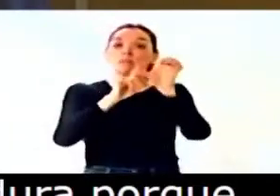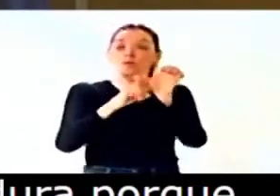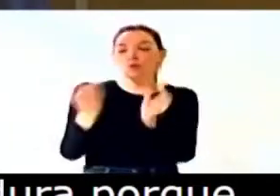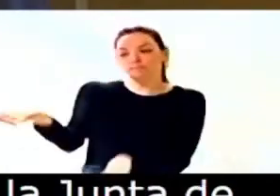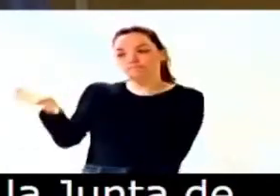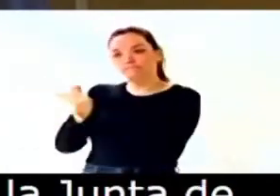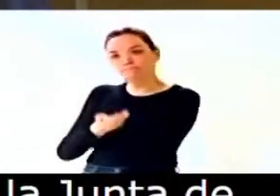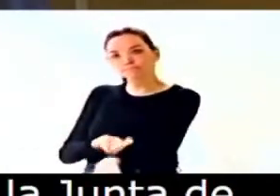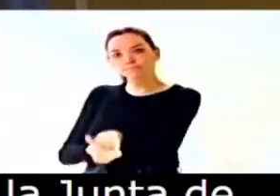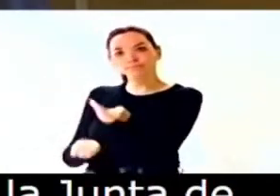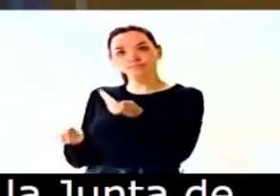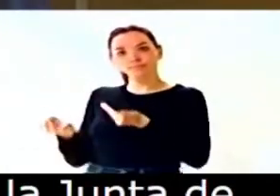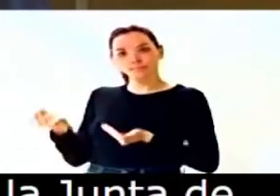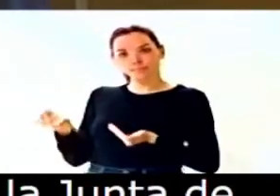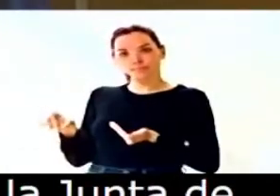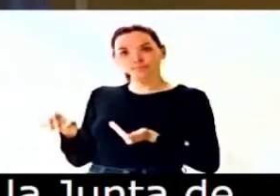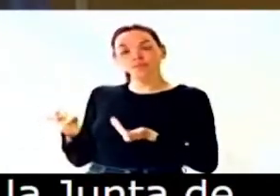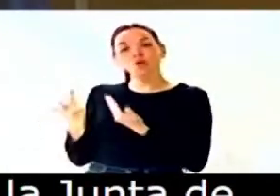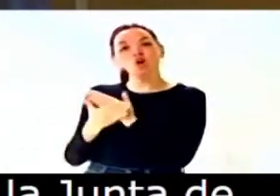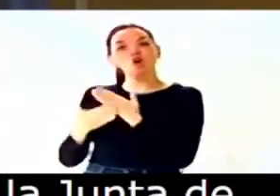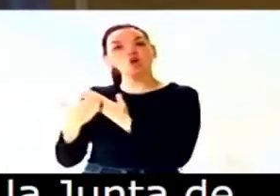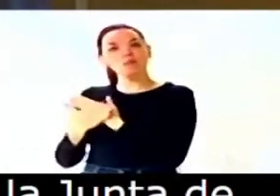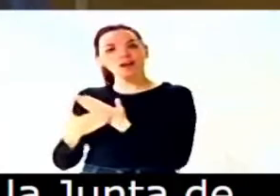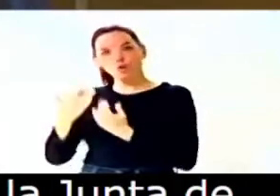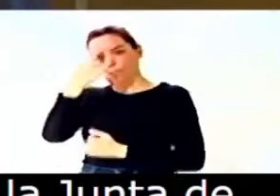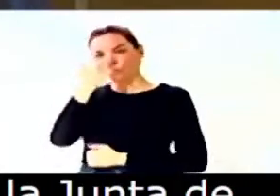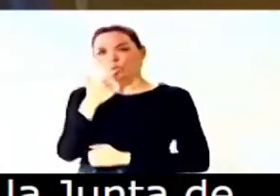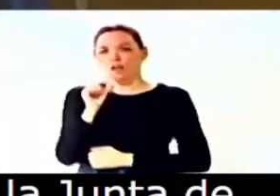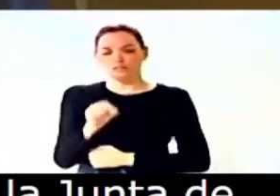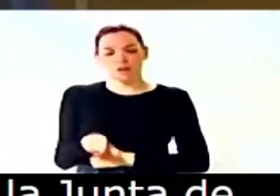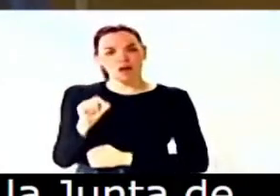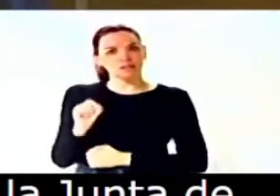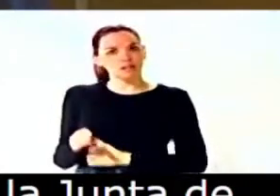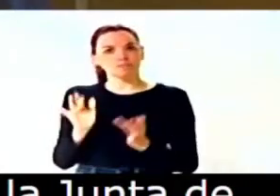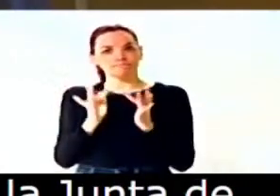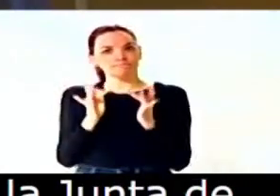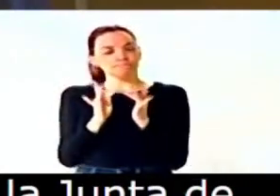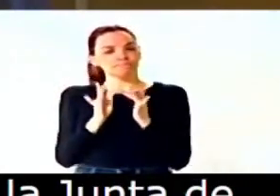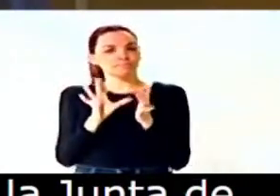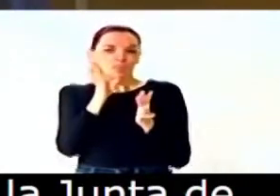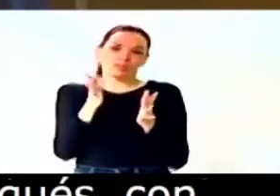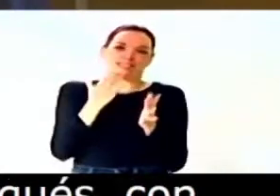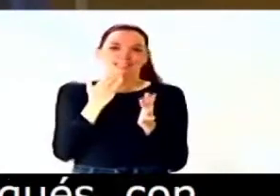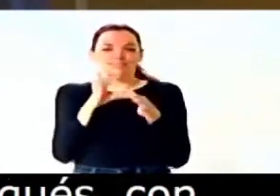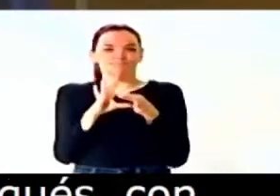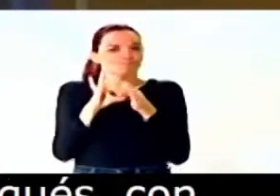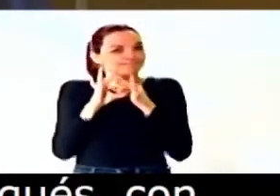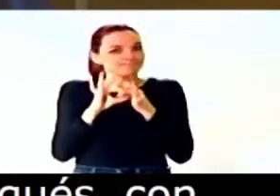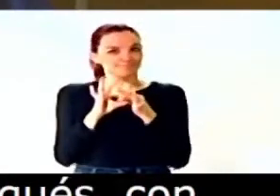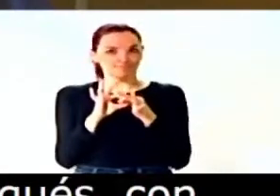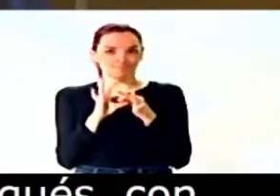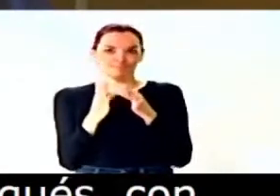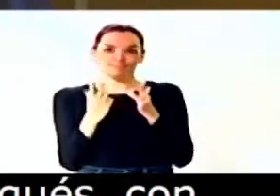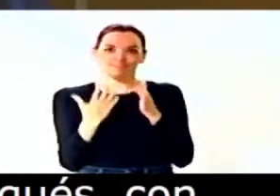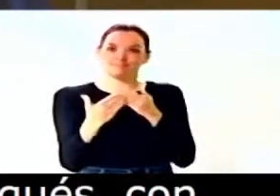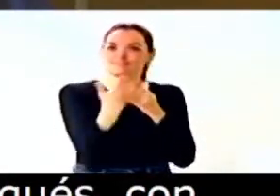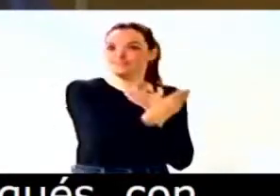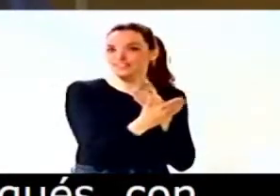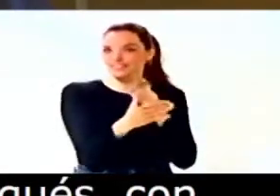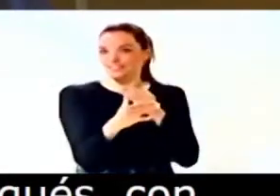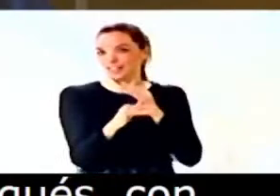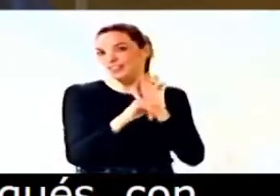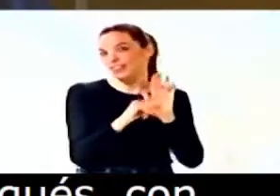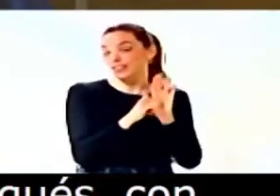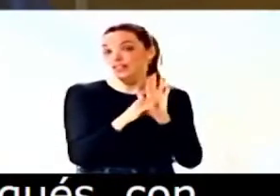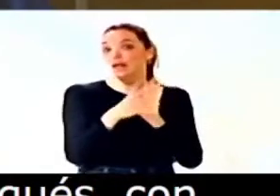colabora con el Gobierno portugués por nuestros lazos de hermandad y de vecindad. Y lo que ha